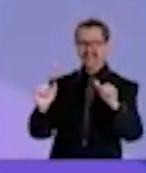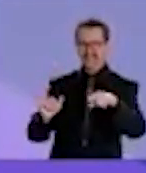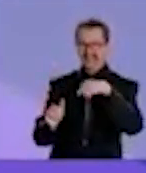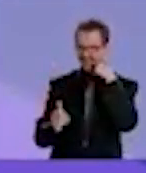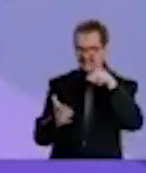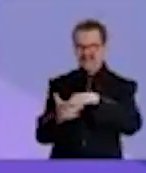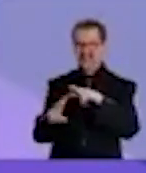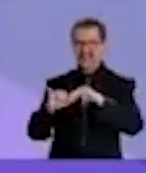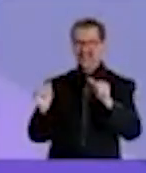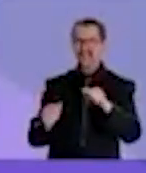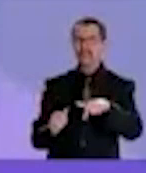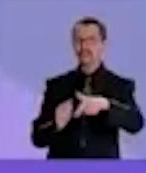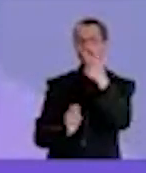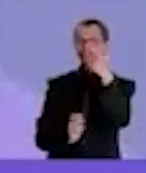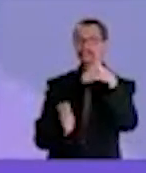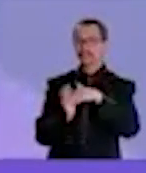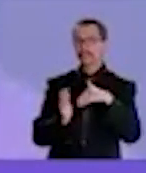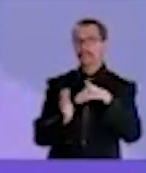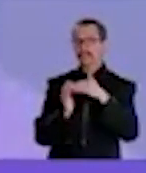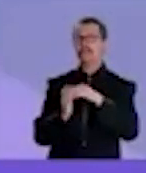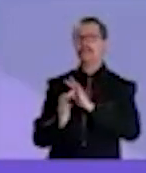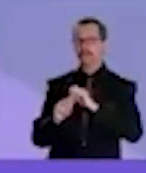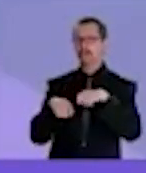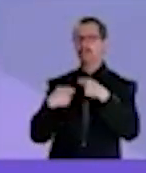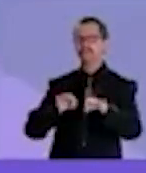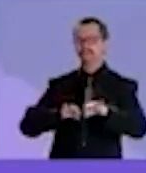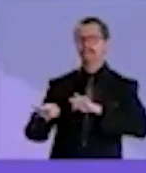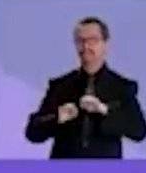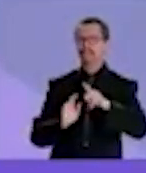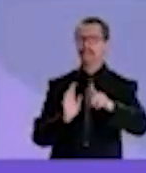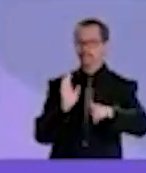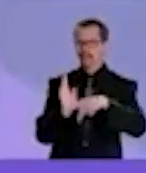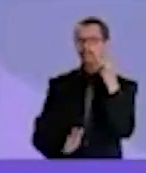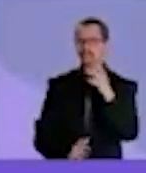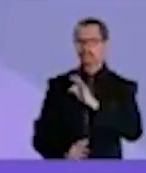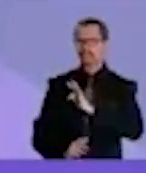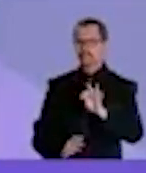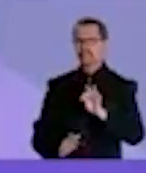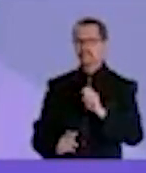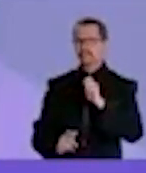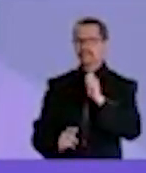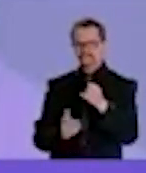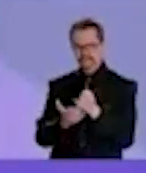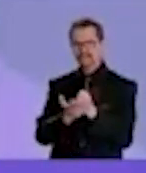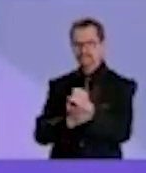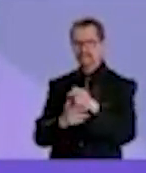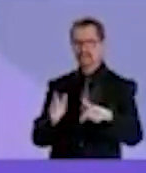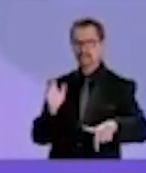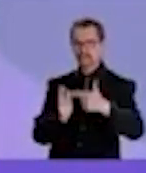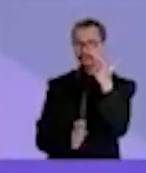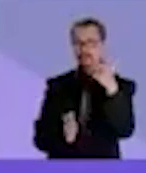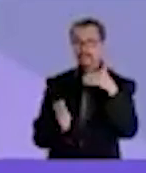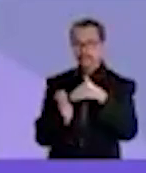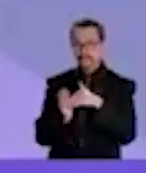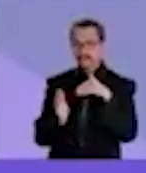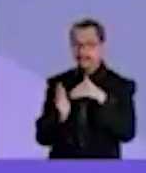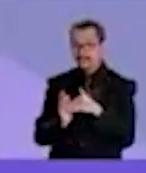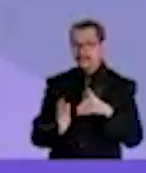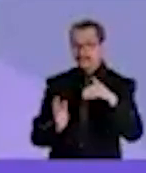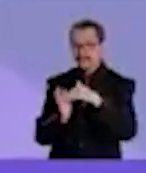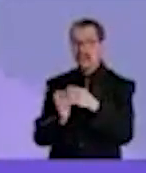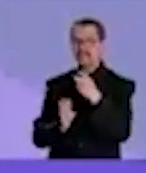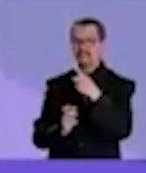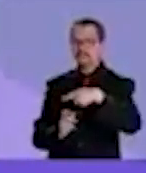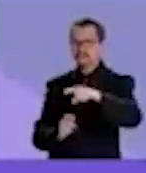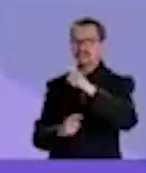aquí es la oportunidad de volverlos a provocar atrévanse son 12 mil millones de pesos que ustedes se gastan al año con eso le damos empleo a